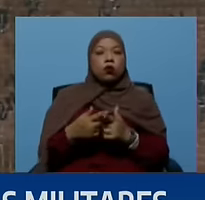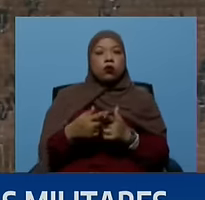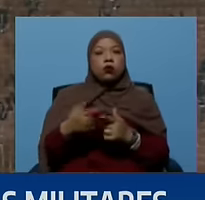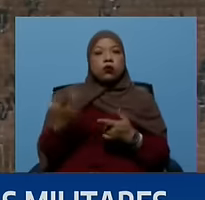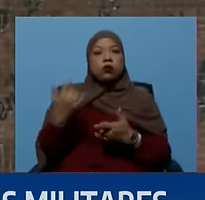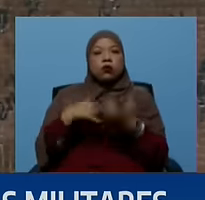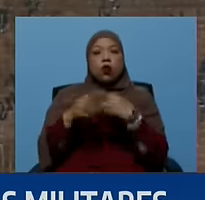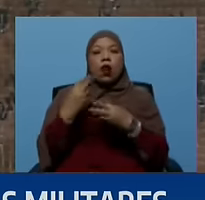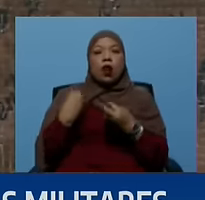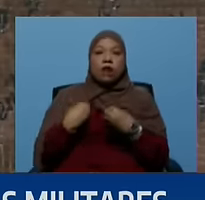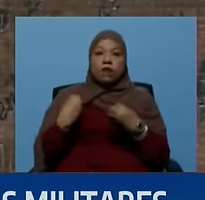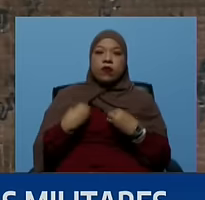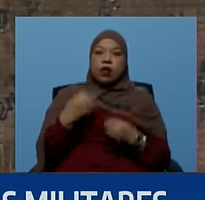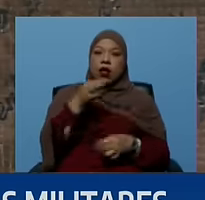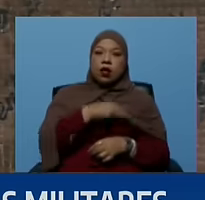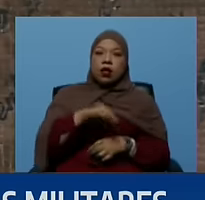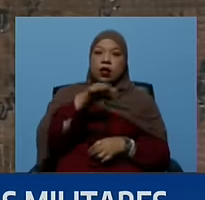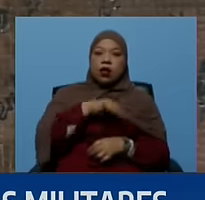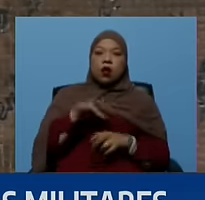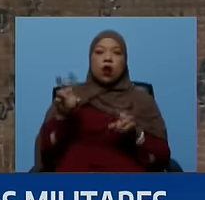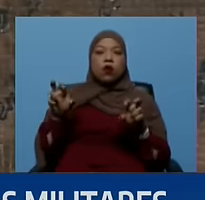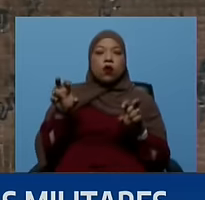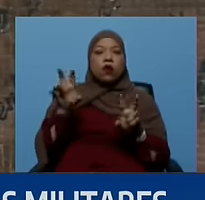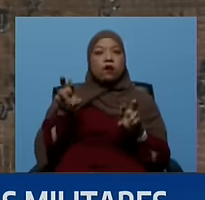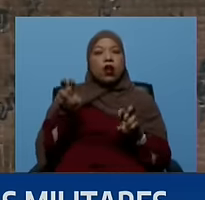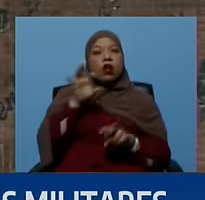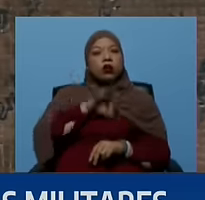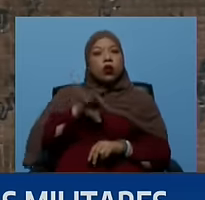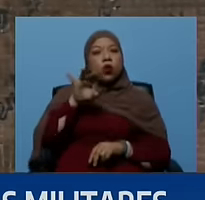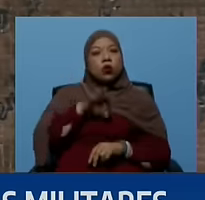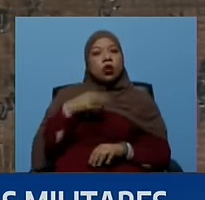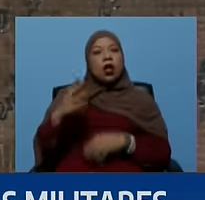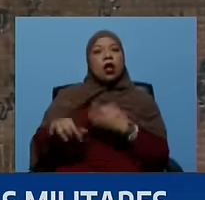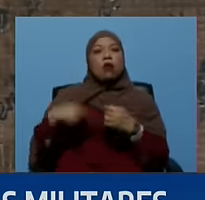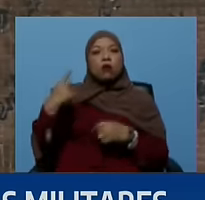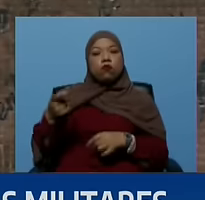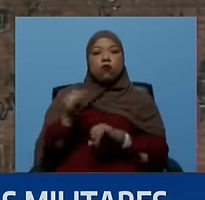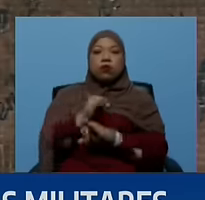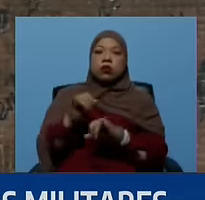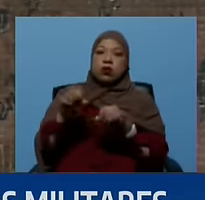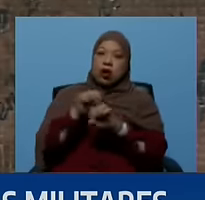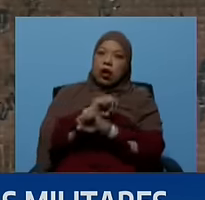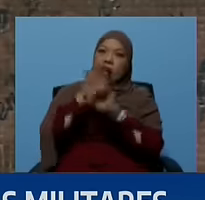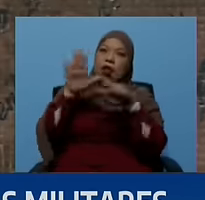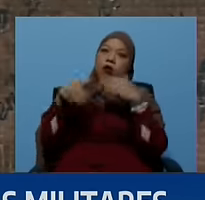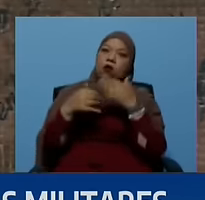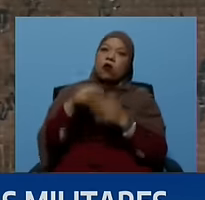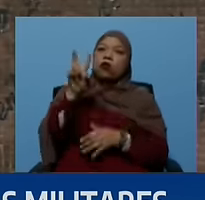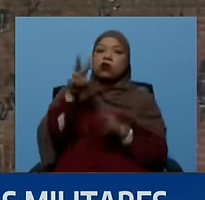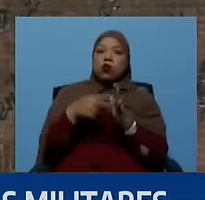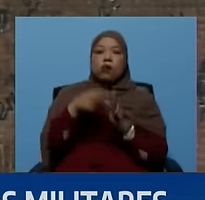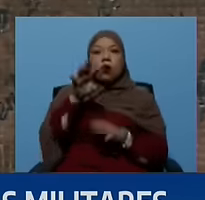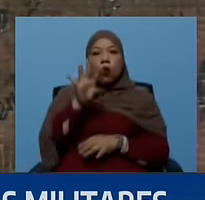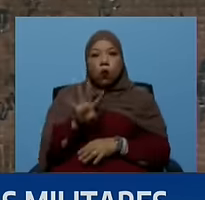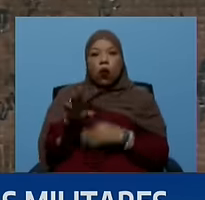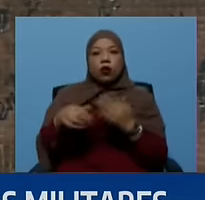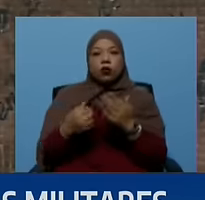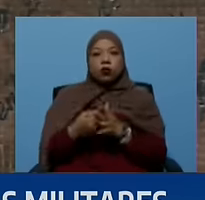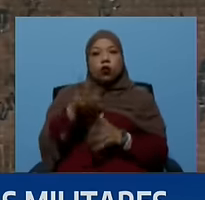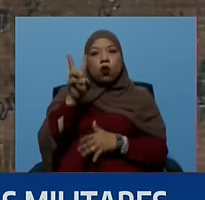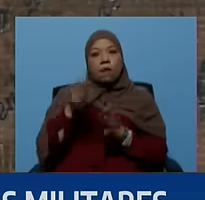el modo de vida solidario la nueva sociedad que después se definió muy claramente en los años 2004 5